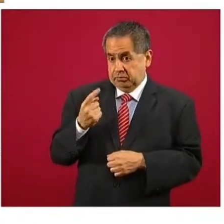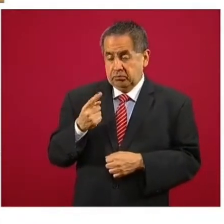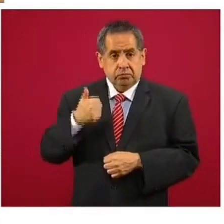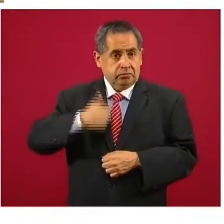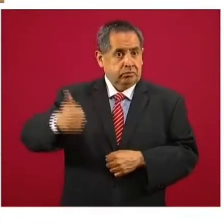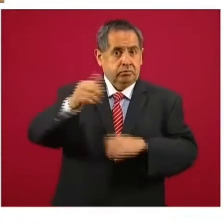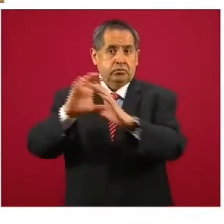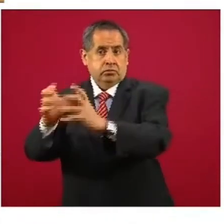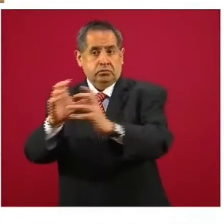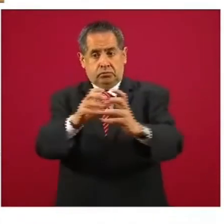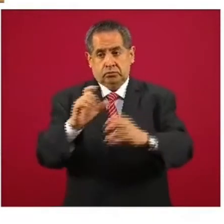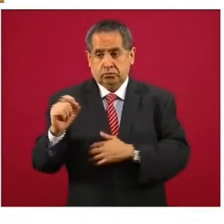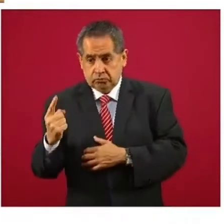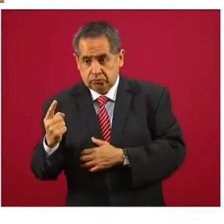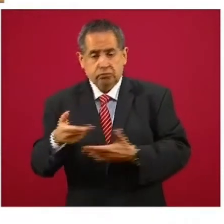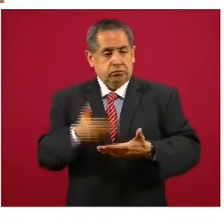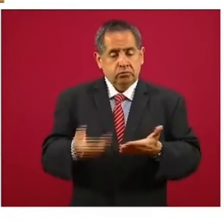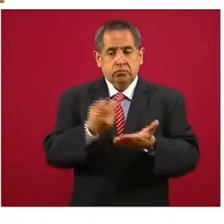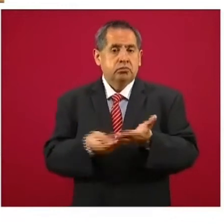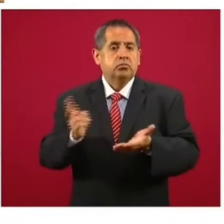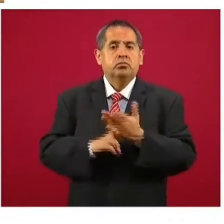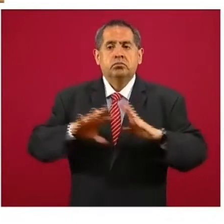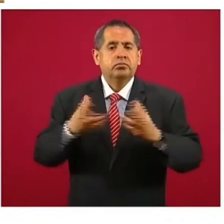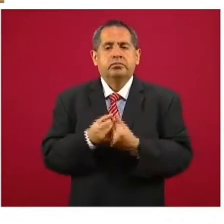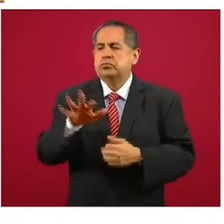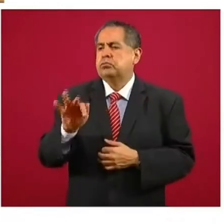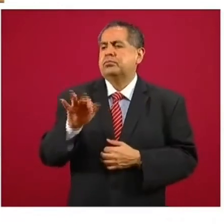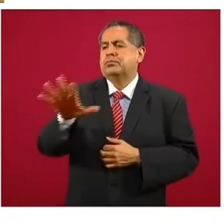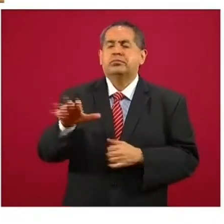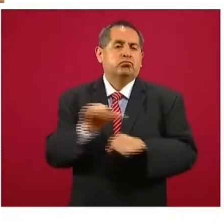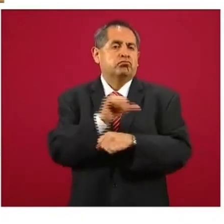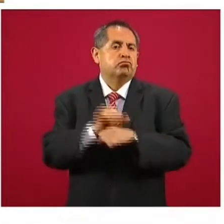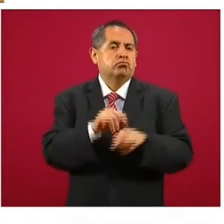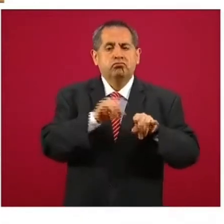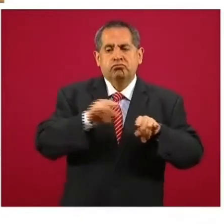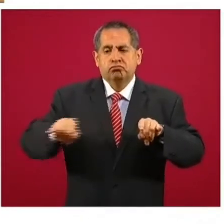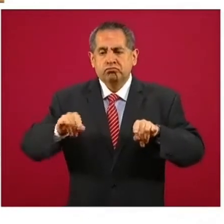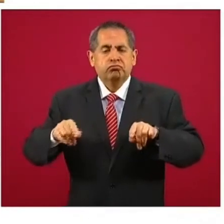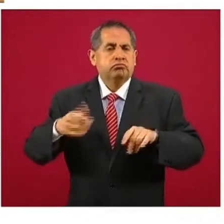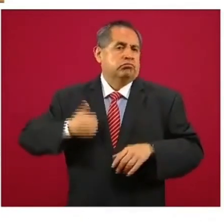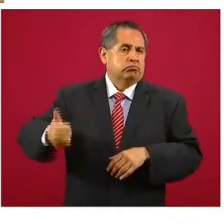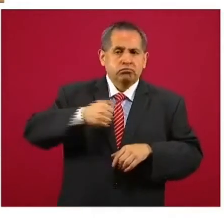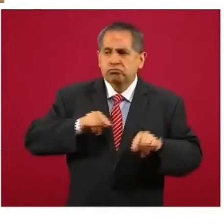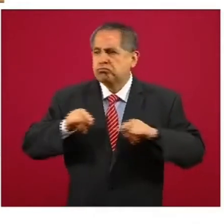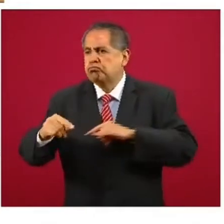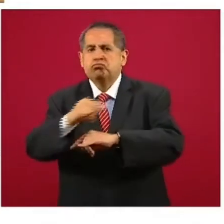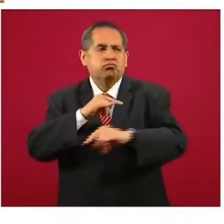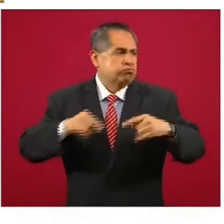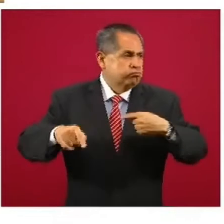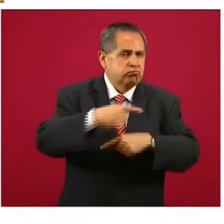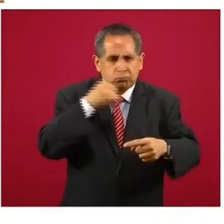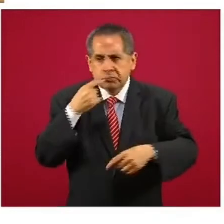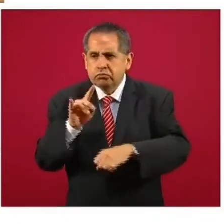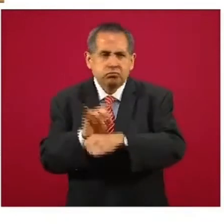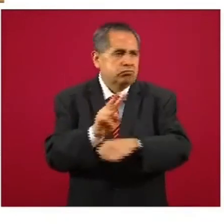cada batallón, ahora tienen cuarenta y cinco. Entonces, tienen mayor capacidad de movilidad todos los integrantes